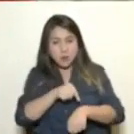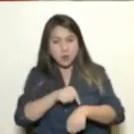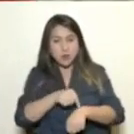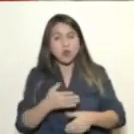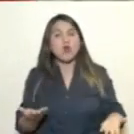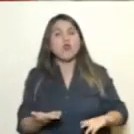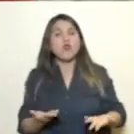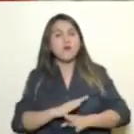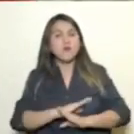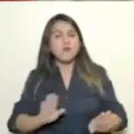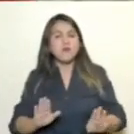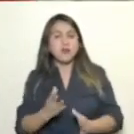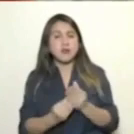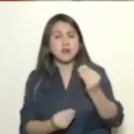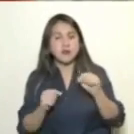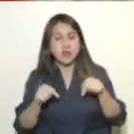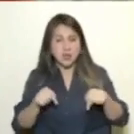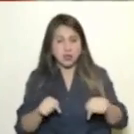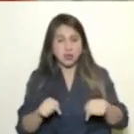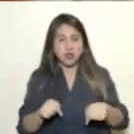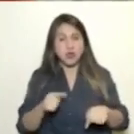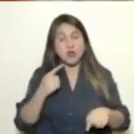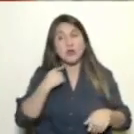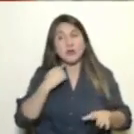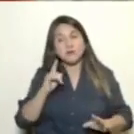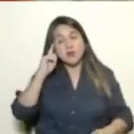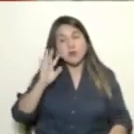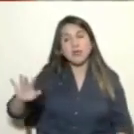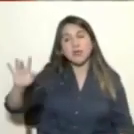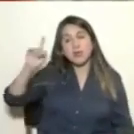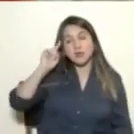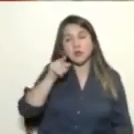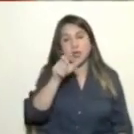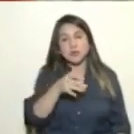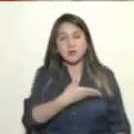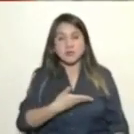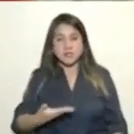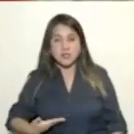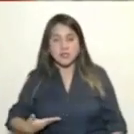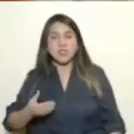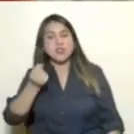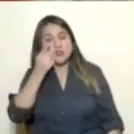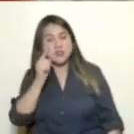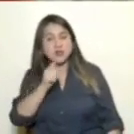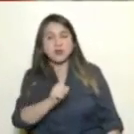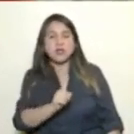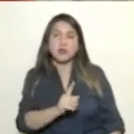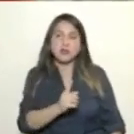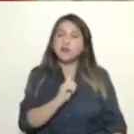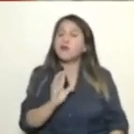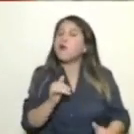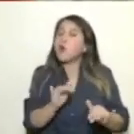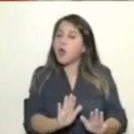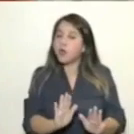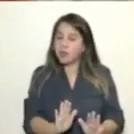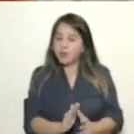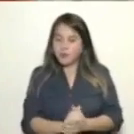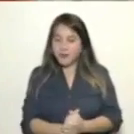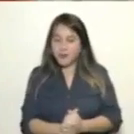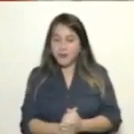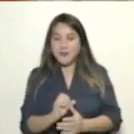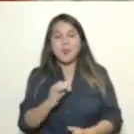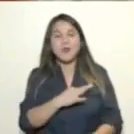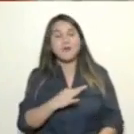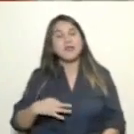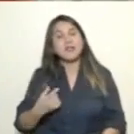cómo salimos de esto? Quizá imaginándonos en términos de ficción que usted es el presidente, yo sé que a usted no le gusta, no es, estamos jugando nomás, o el